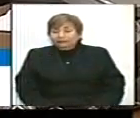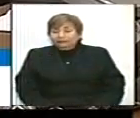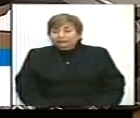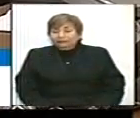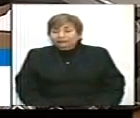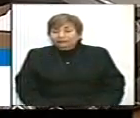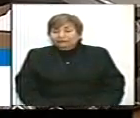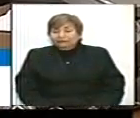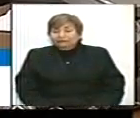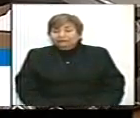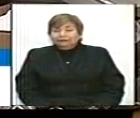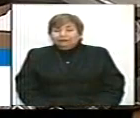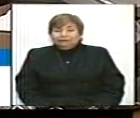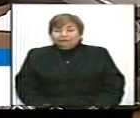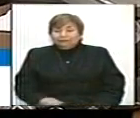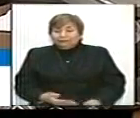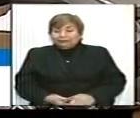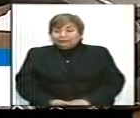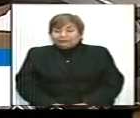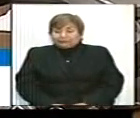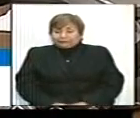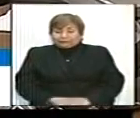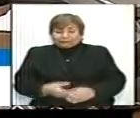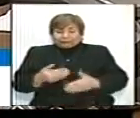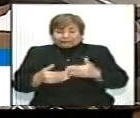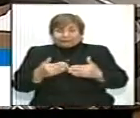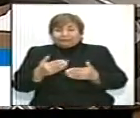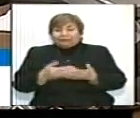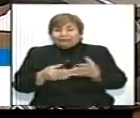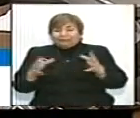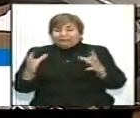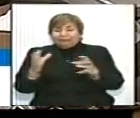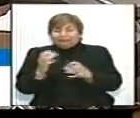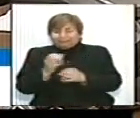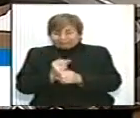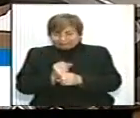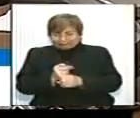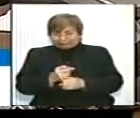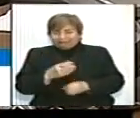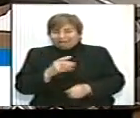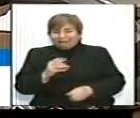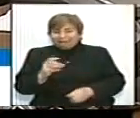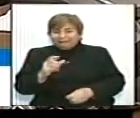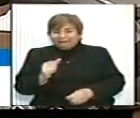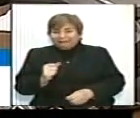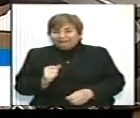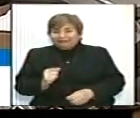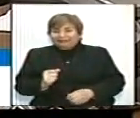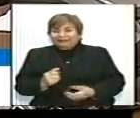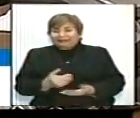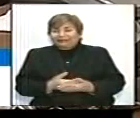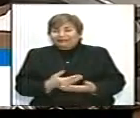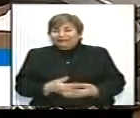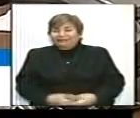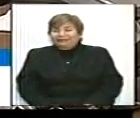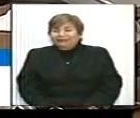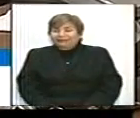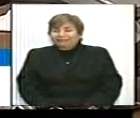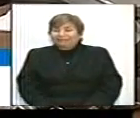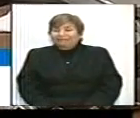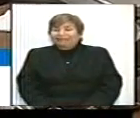al último semestre del 2020, ¿no? Eso más que todo sería el resumen de la del estado actual de infraestructura.